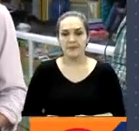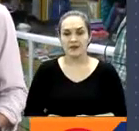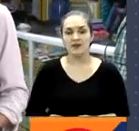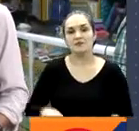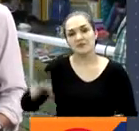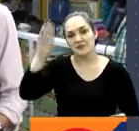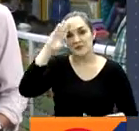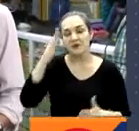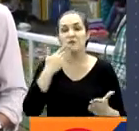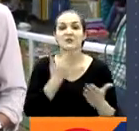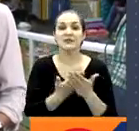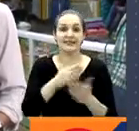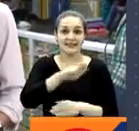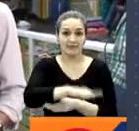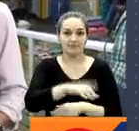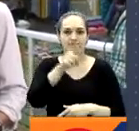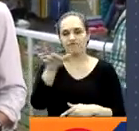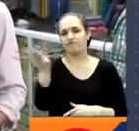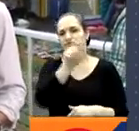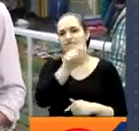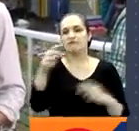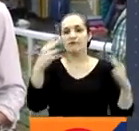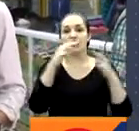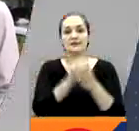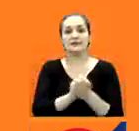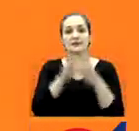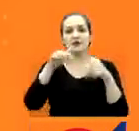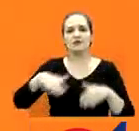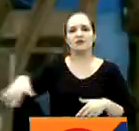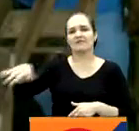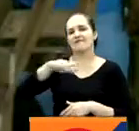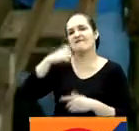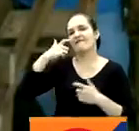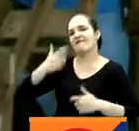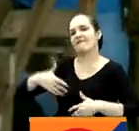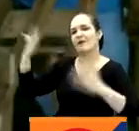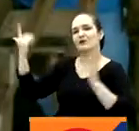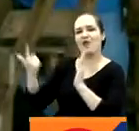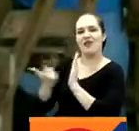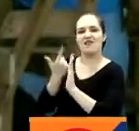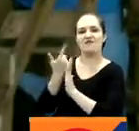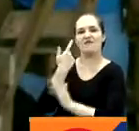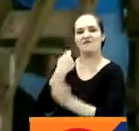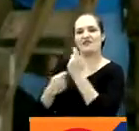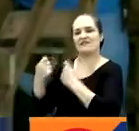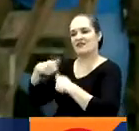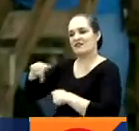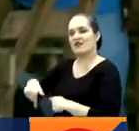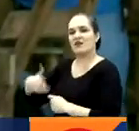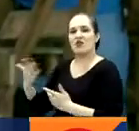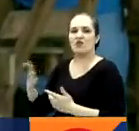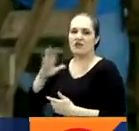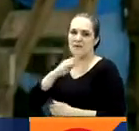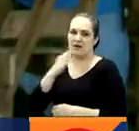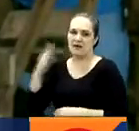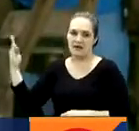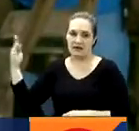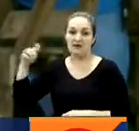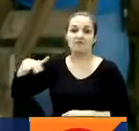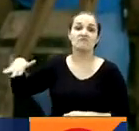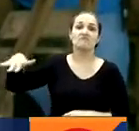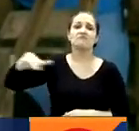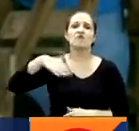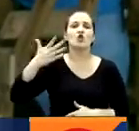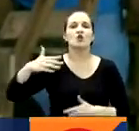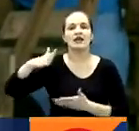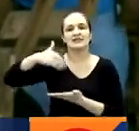Buenas tardes, Carolina y televidentes. Los saludo desde la popular Calle de los Libros en la capital del Atlántico. Este lugar queda en